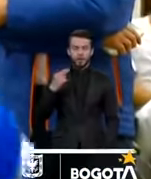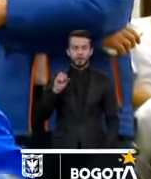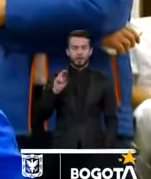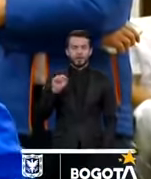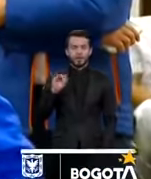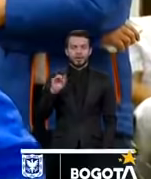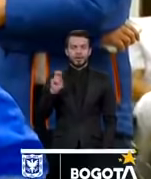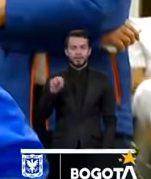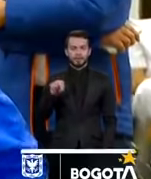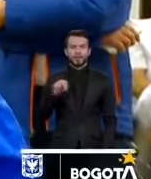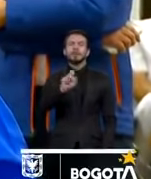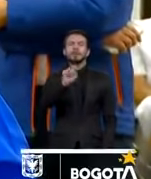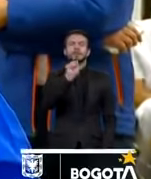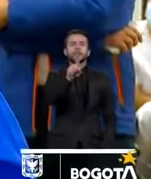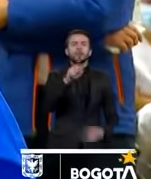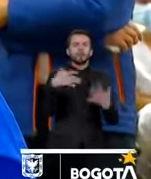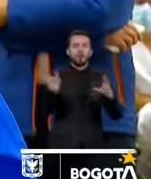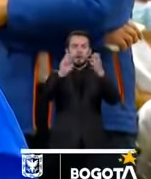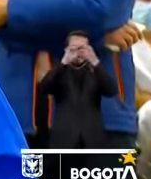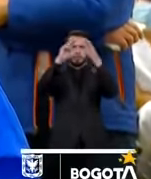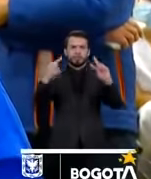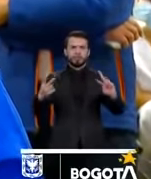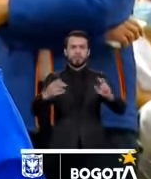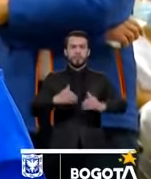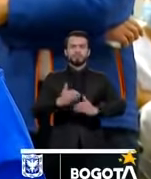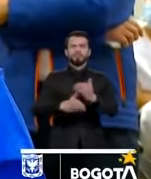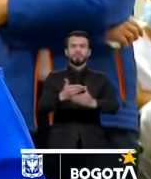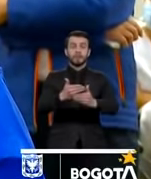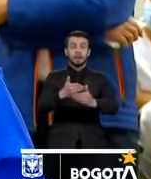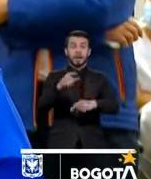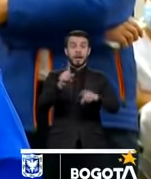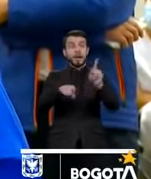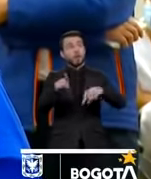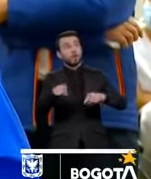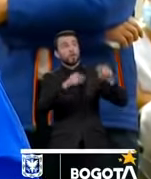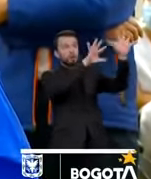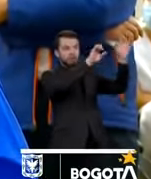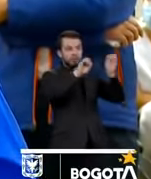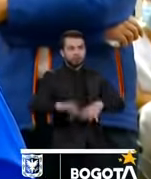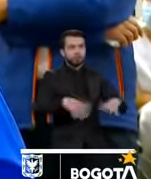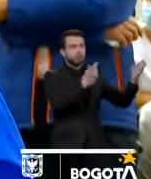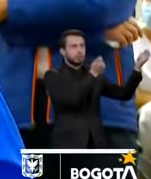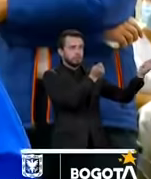Centro Hospitalario Transitorio en Corferias para el traslado de pacientes de baja y mediana complejidad?